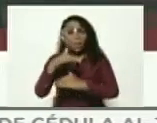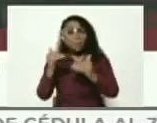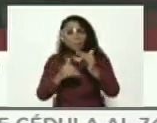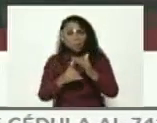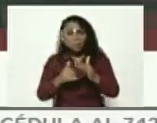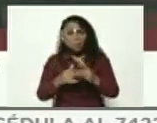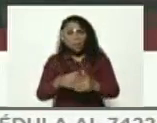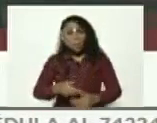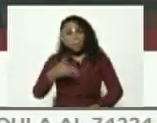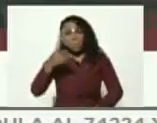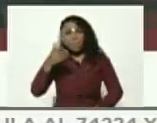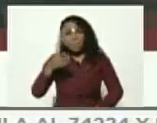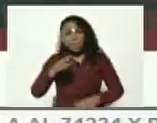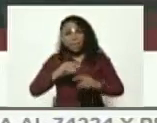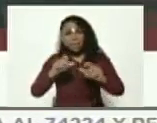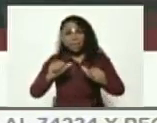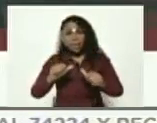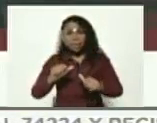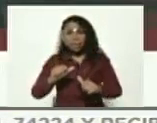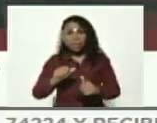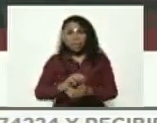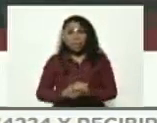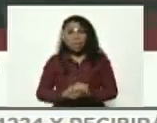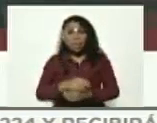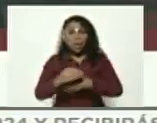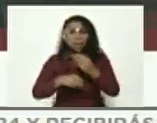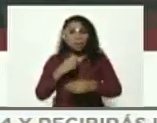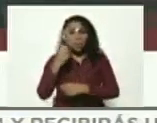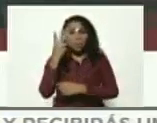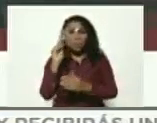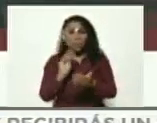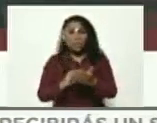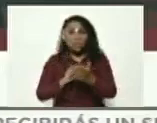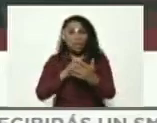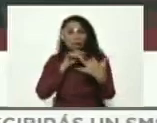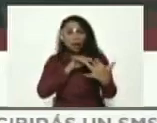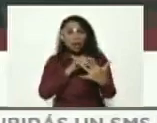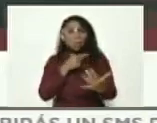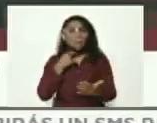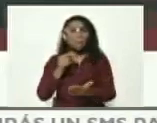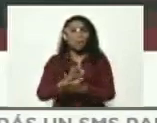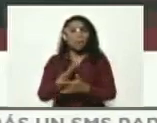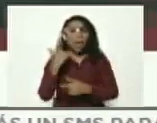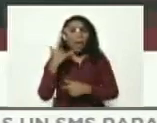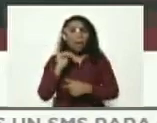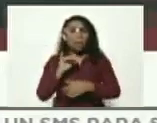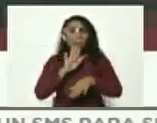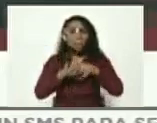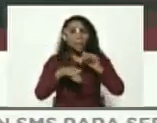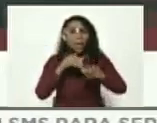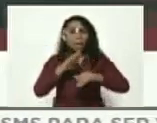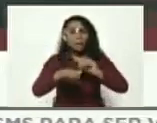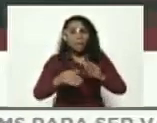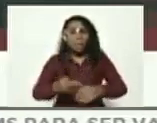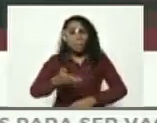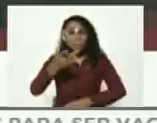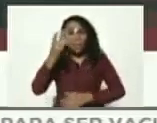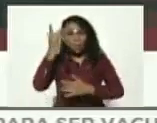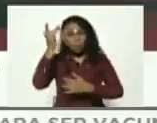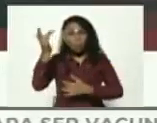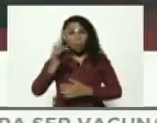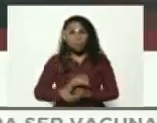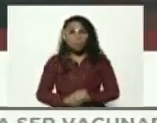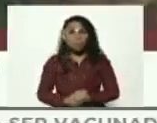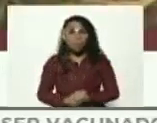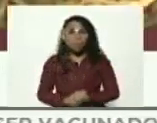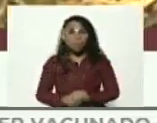estéril provincia de Antioquia han declarado ya dos veces la guerra a muerte y tienen los pasos fortificados con inteligencia